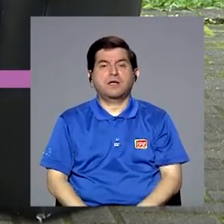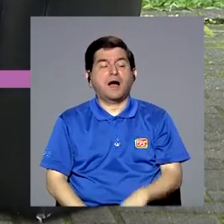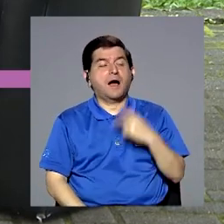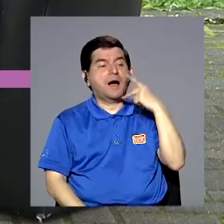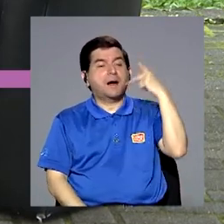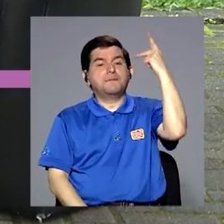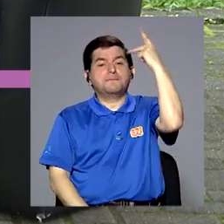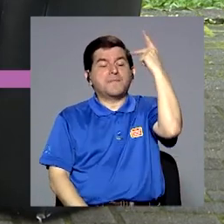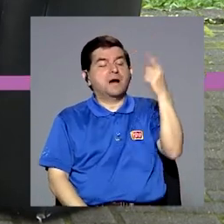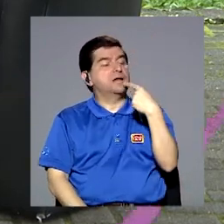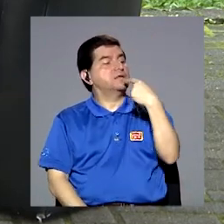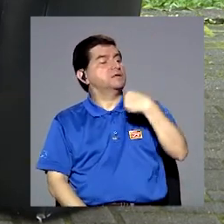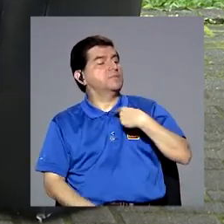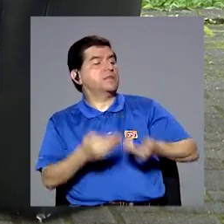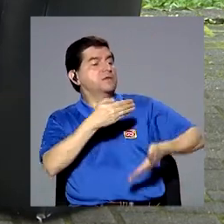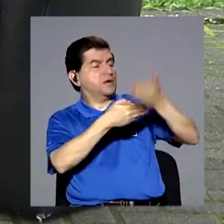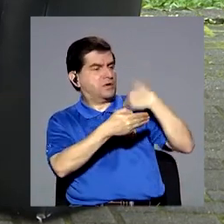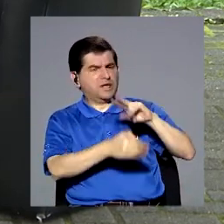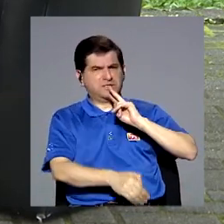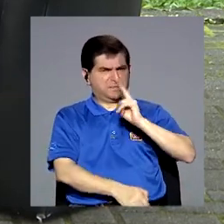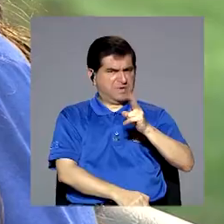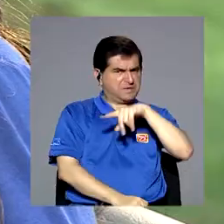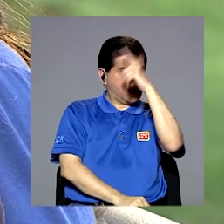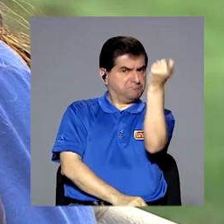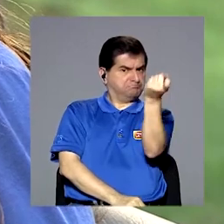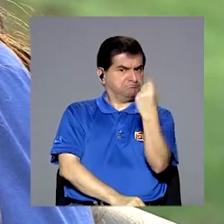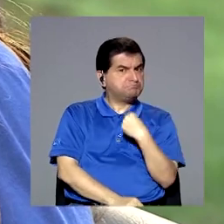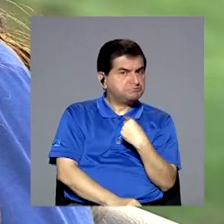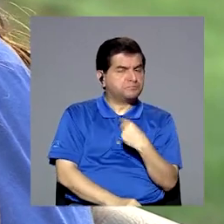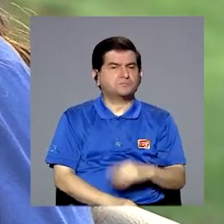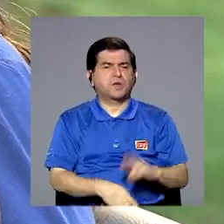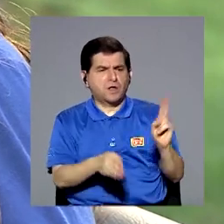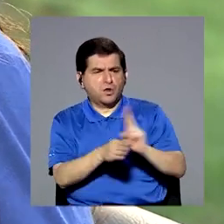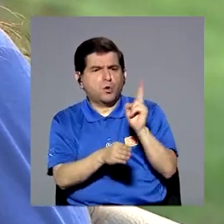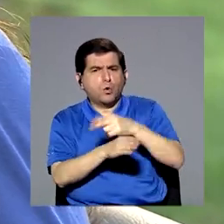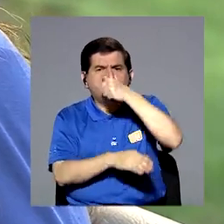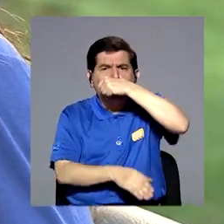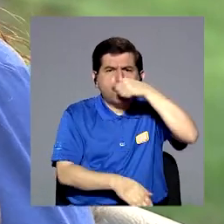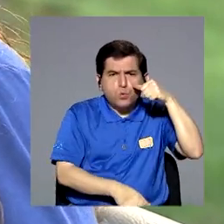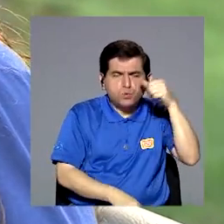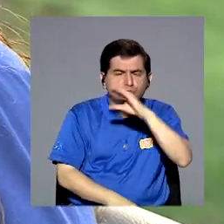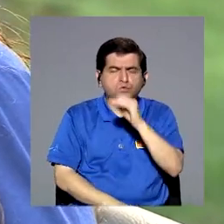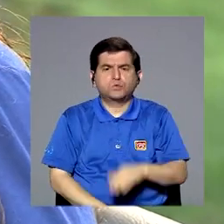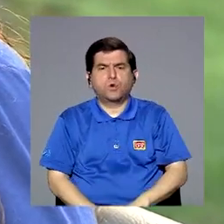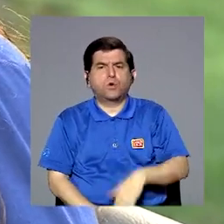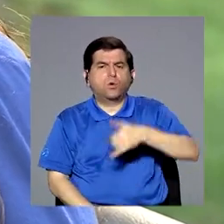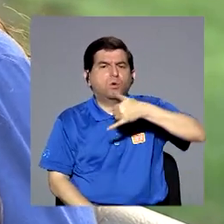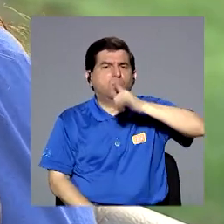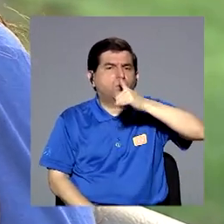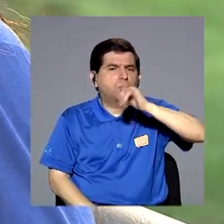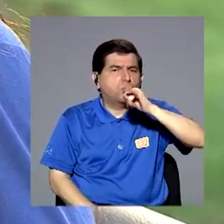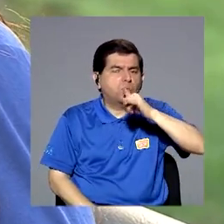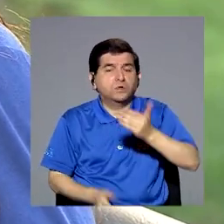mis papás realmente me decían antes es cierto. Digamos, el consumo de drogas, el consumo de alcohol,